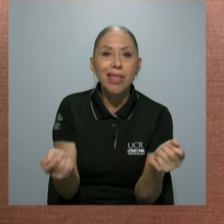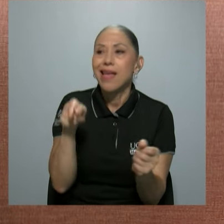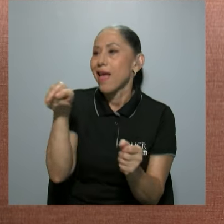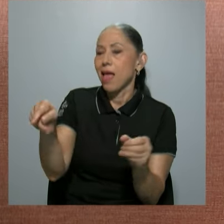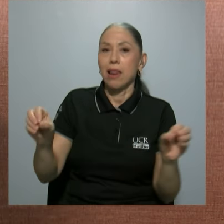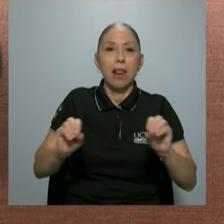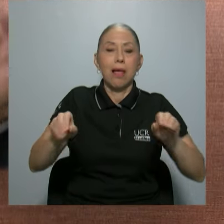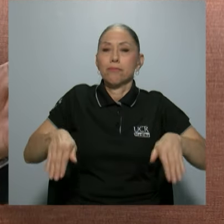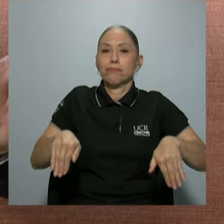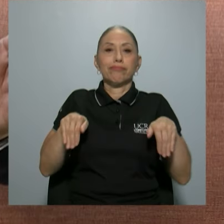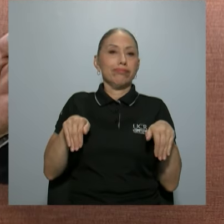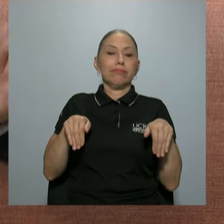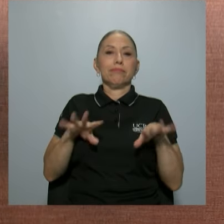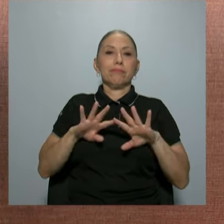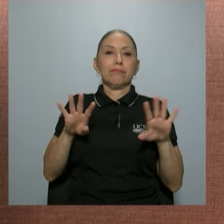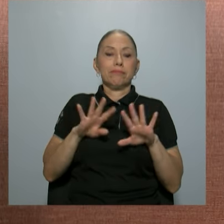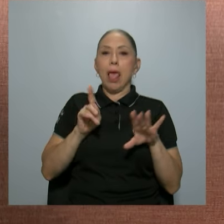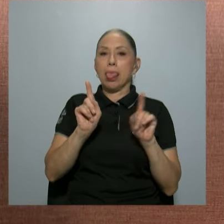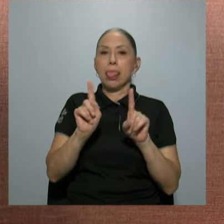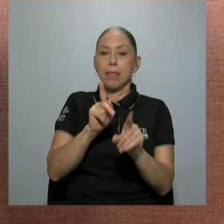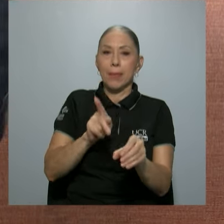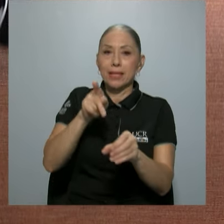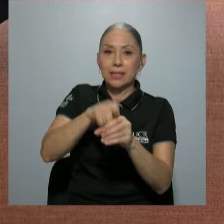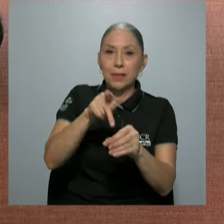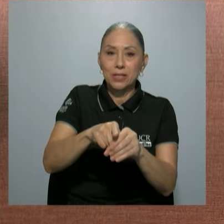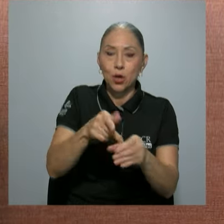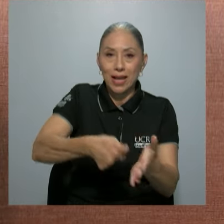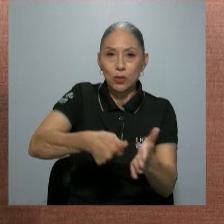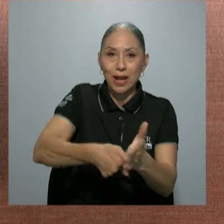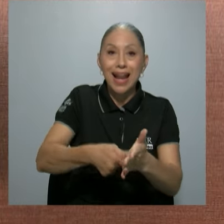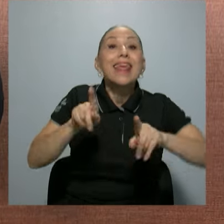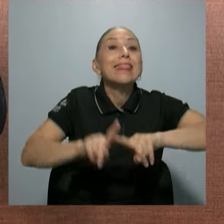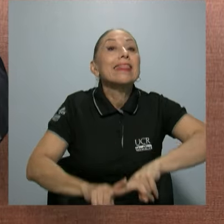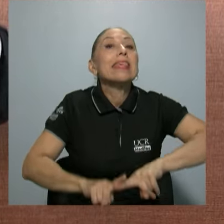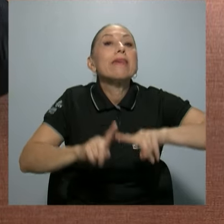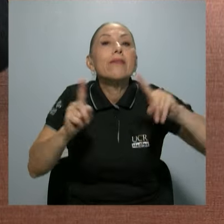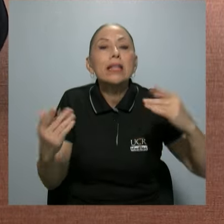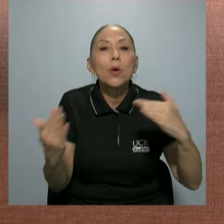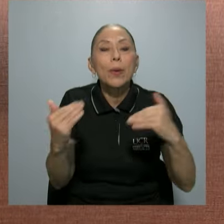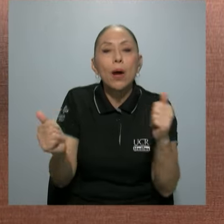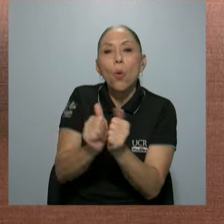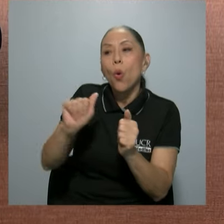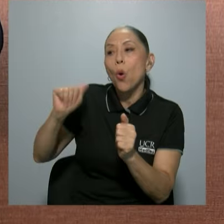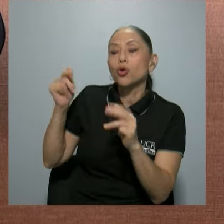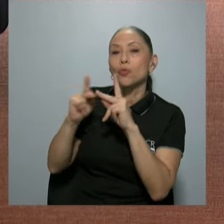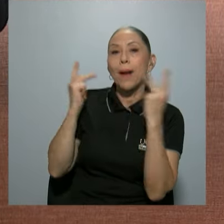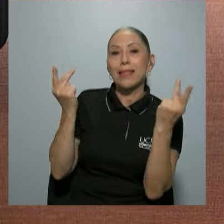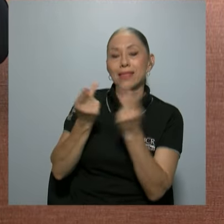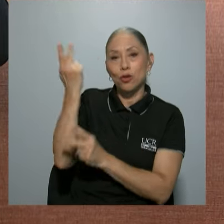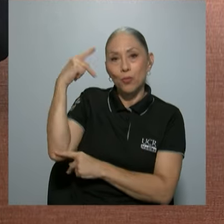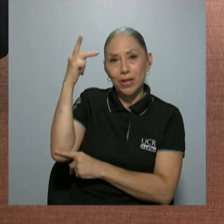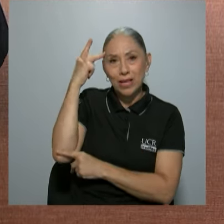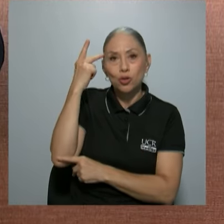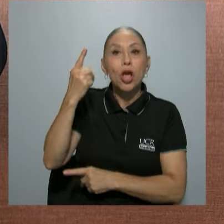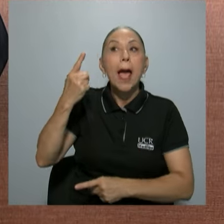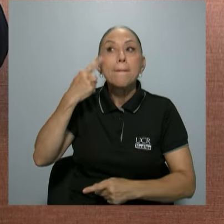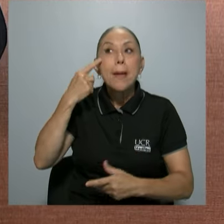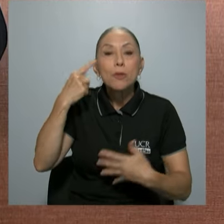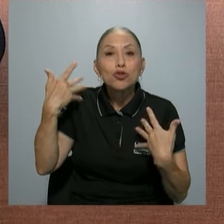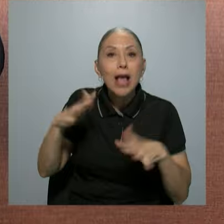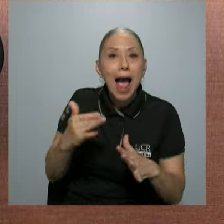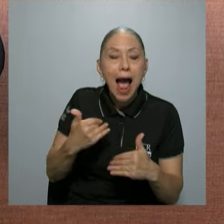participación electoral. A diferencia de lo que sucede en otros partidos, en donde hay clara evidencia